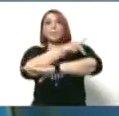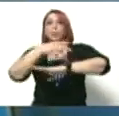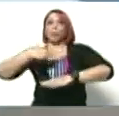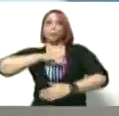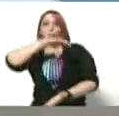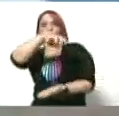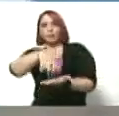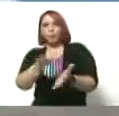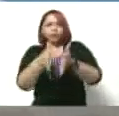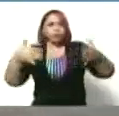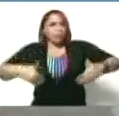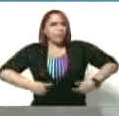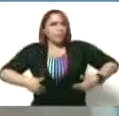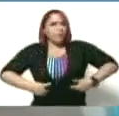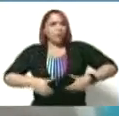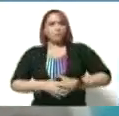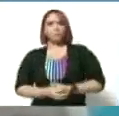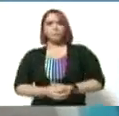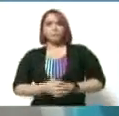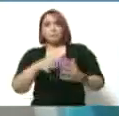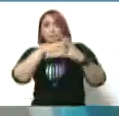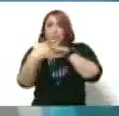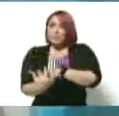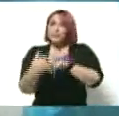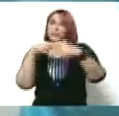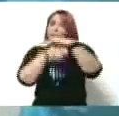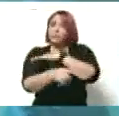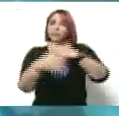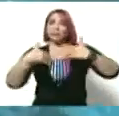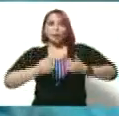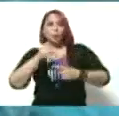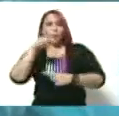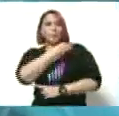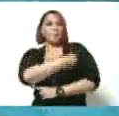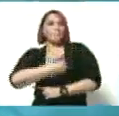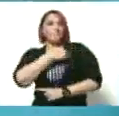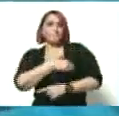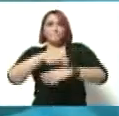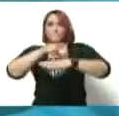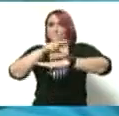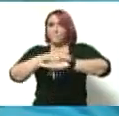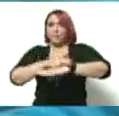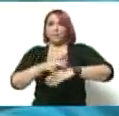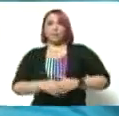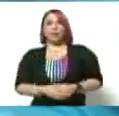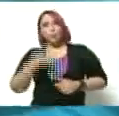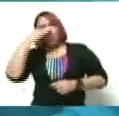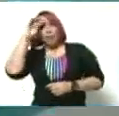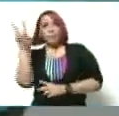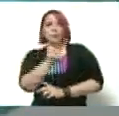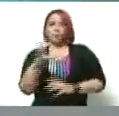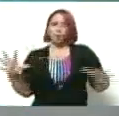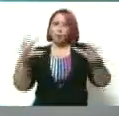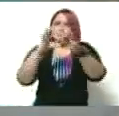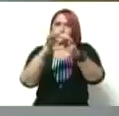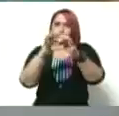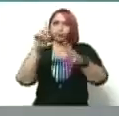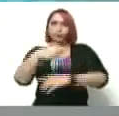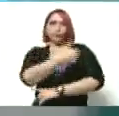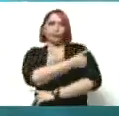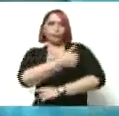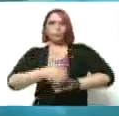con un gran esfuerzo en barrio adentro salud con la misión médica venezolana y cubana como un gran equipo se están colocando sus